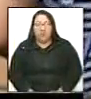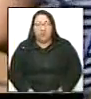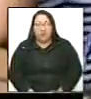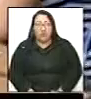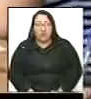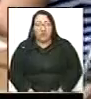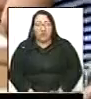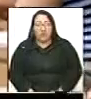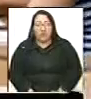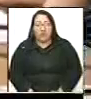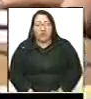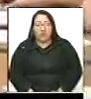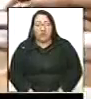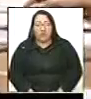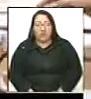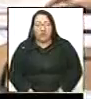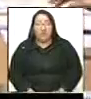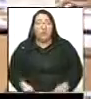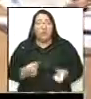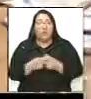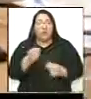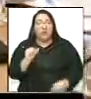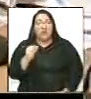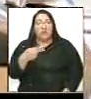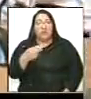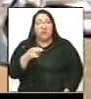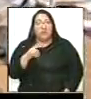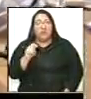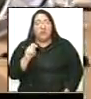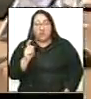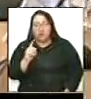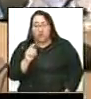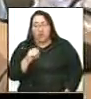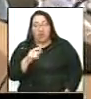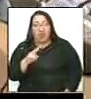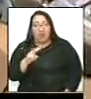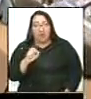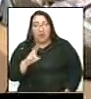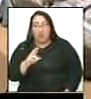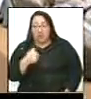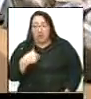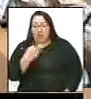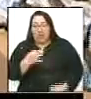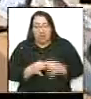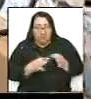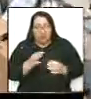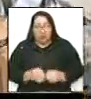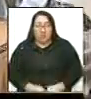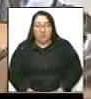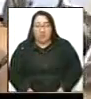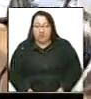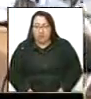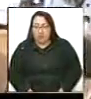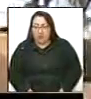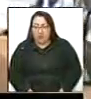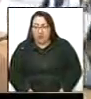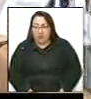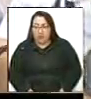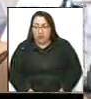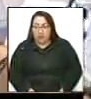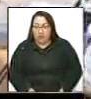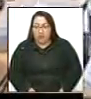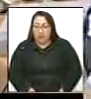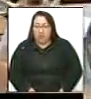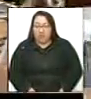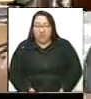Juan Cheput, tiene usted la palabra. Presidente, lamentablemente no está Javier. Quería, en cierta medida,